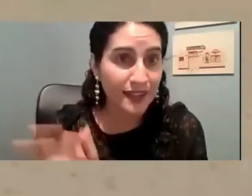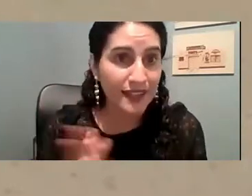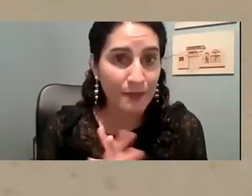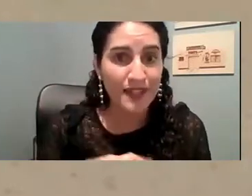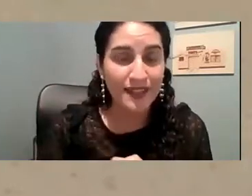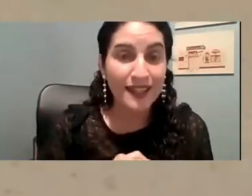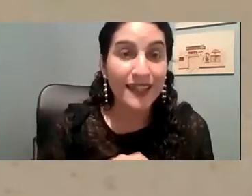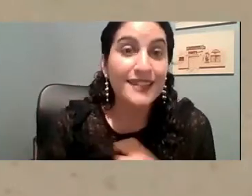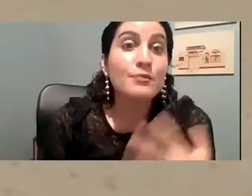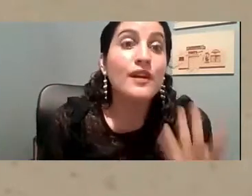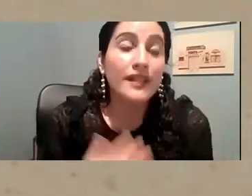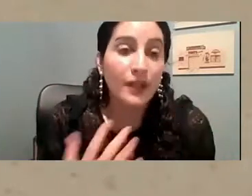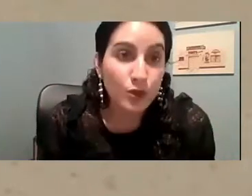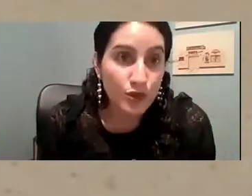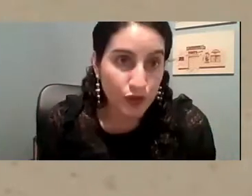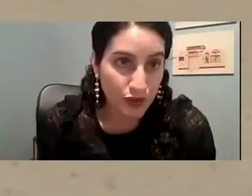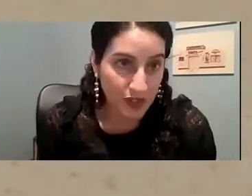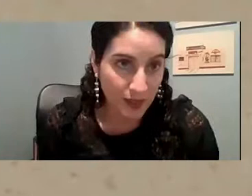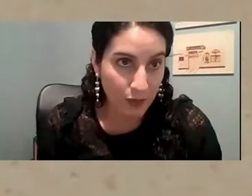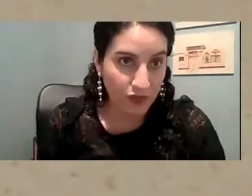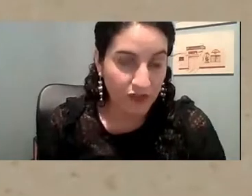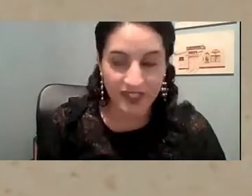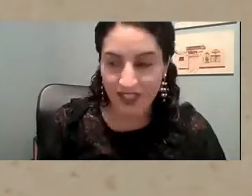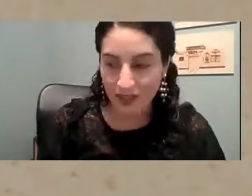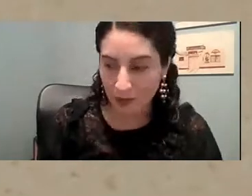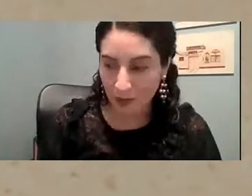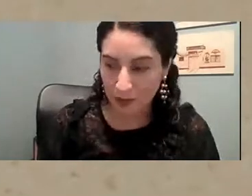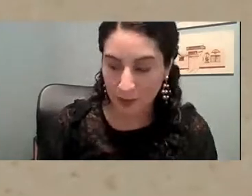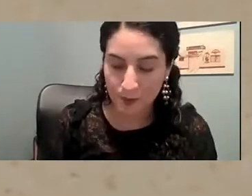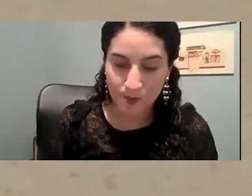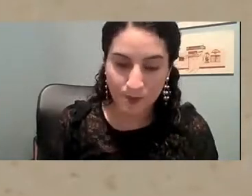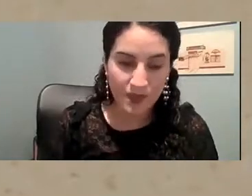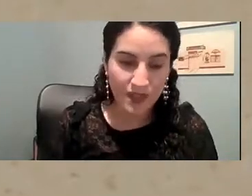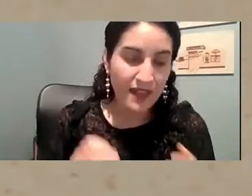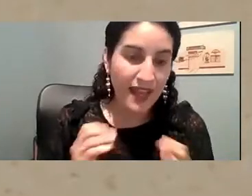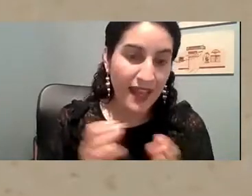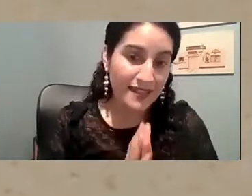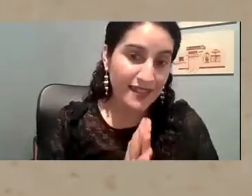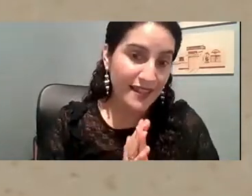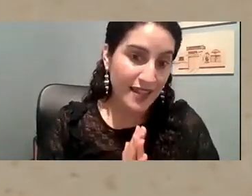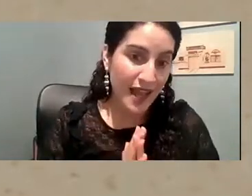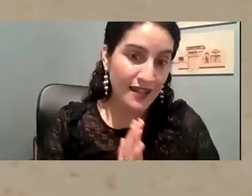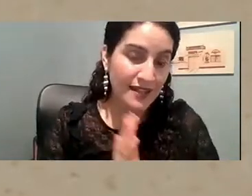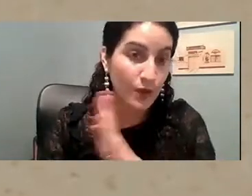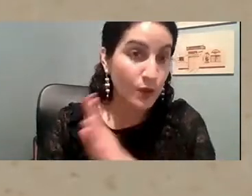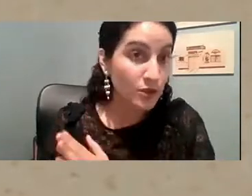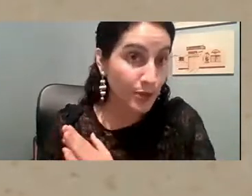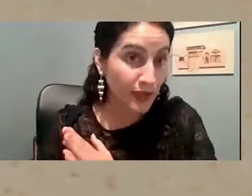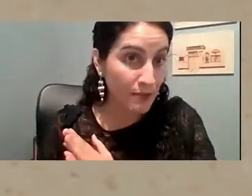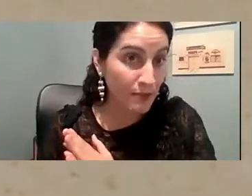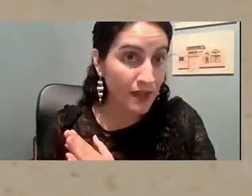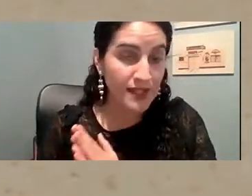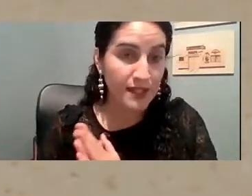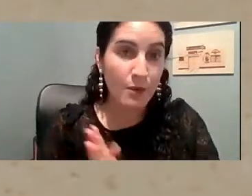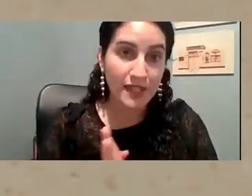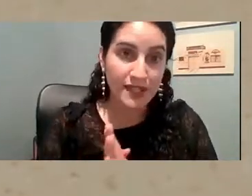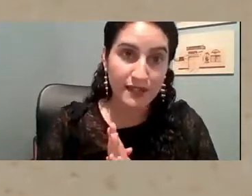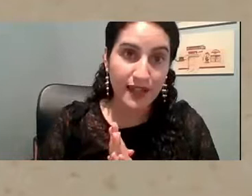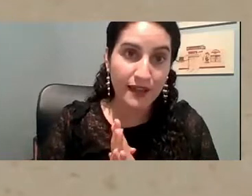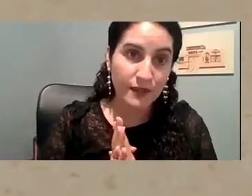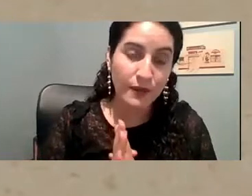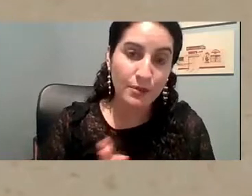explicar detenidamente qué tipo de recursos estamos ofreciendo. Este es ya el segundo programa que